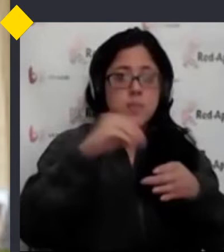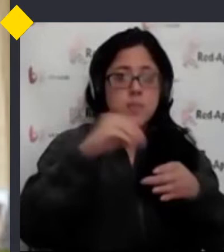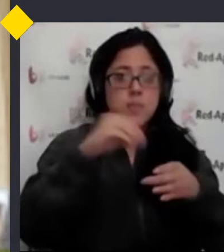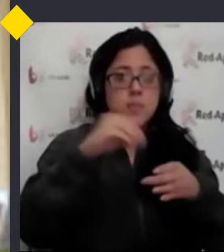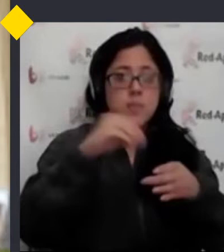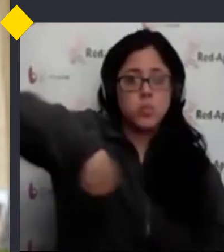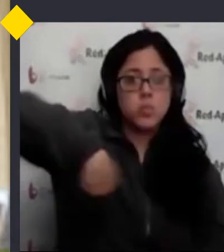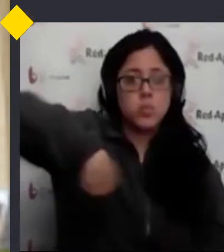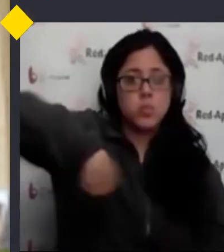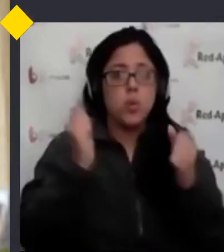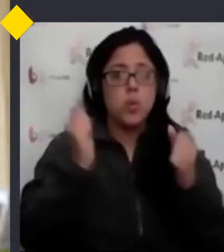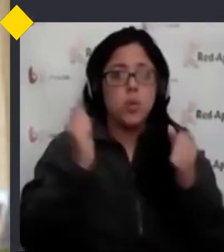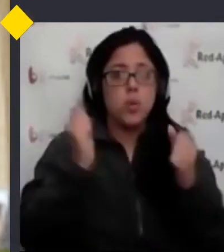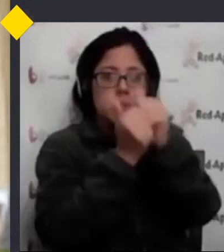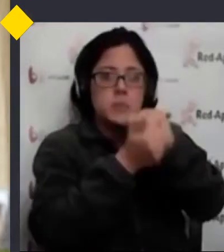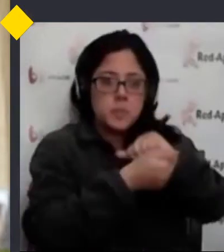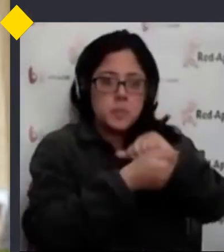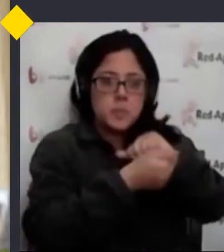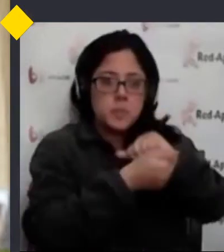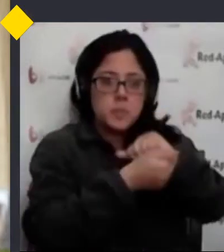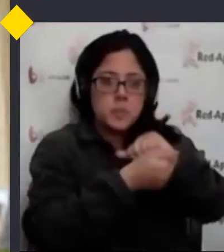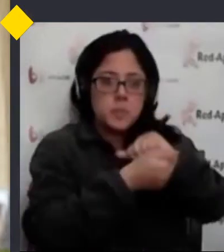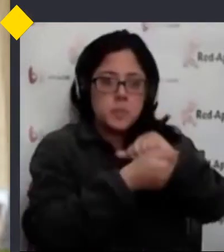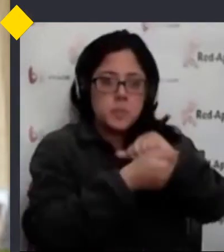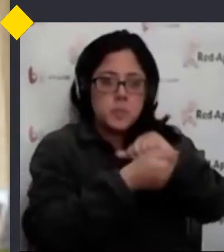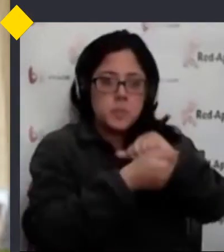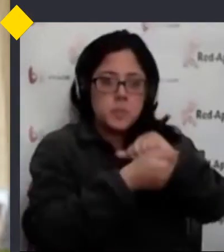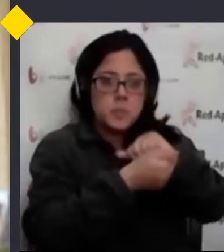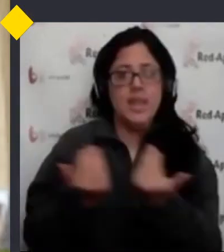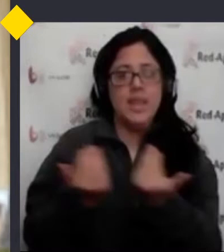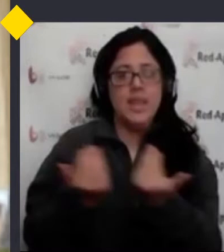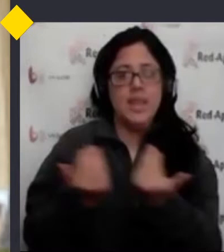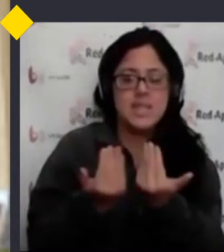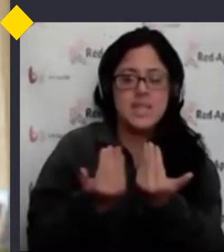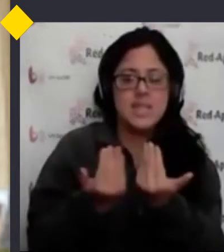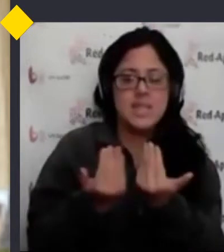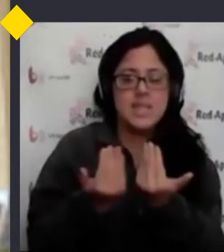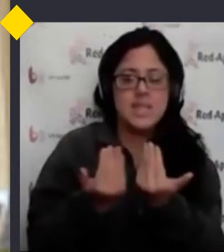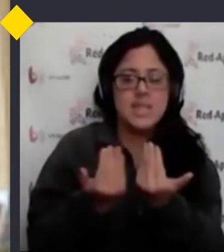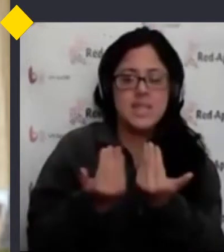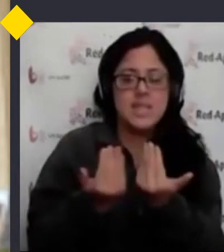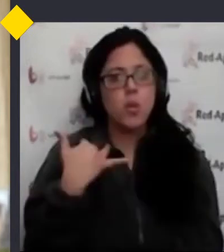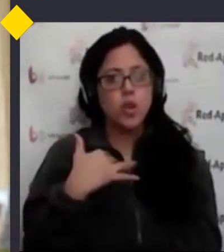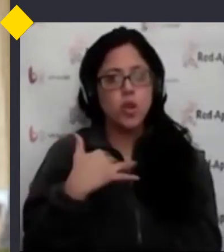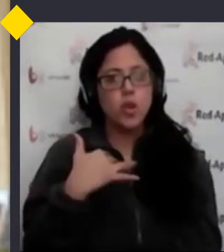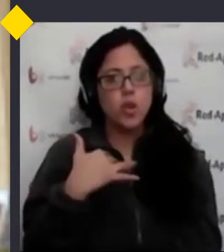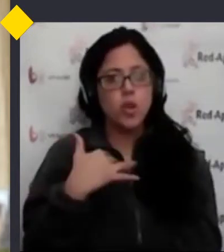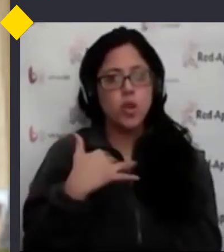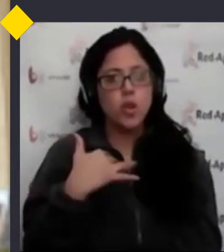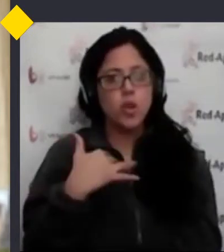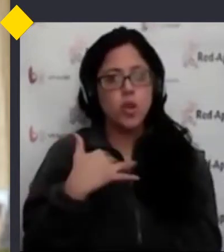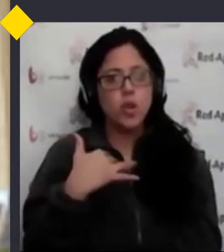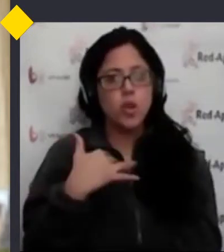y adaptarnos a todo el cambio que estamos requiriendo. Y también un desafío importante de cara al desarrollo de nuestros colaboradores en